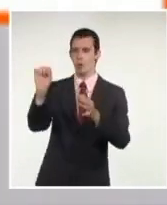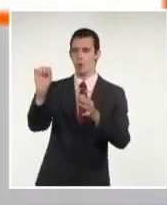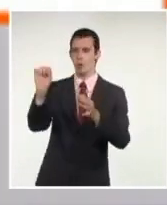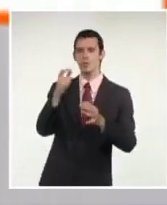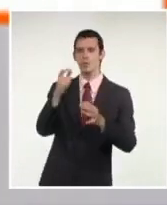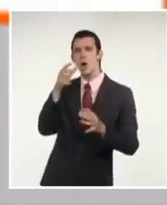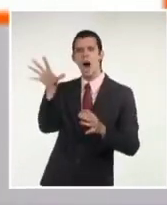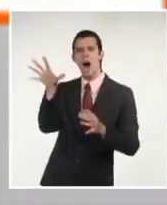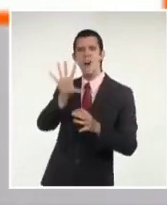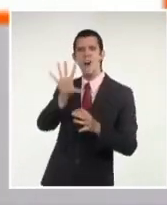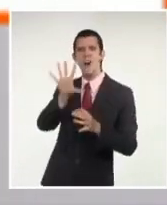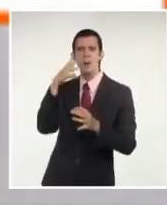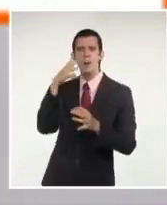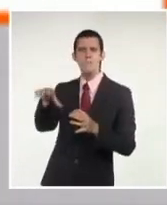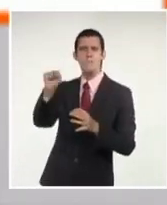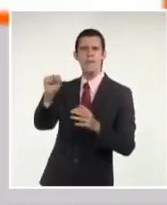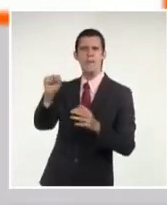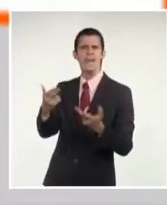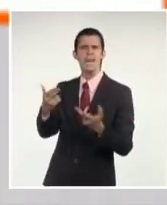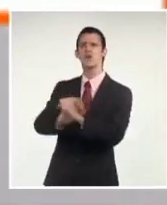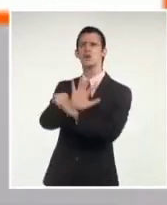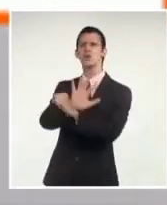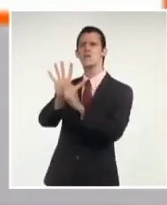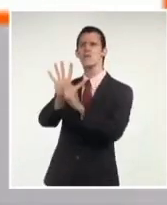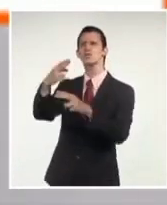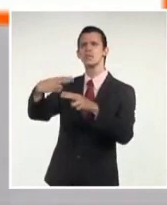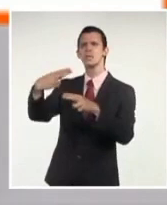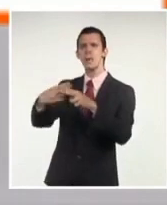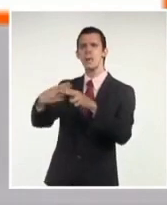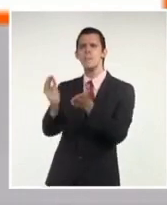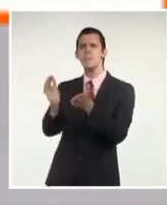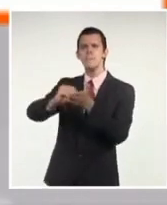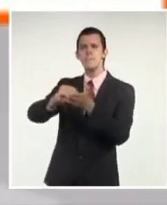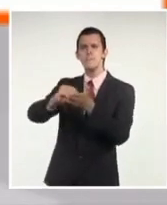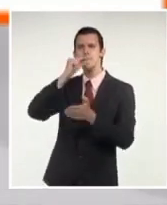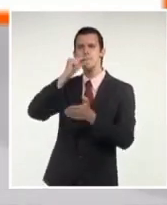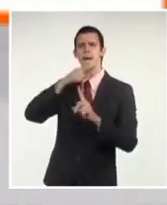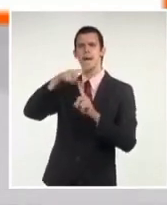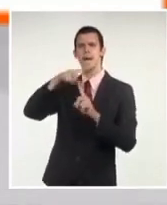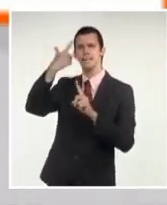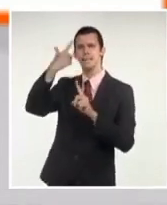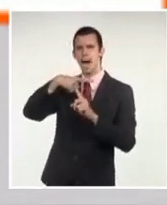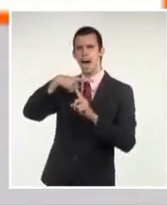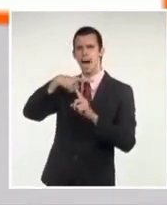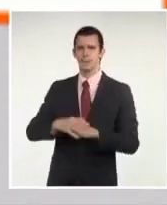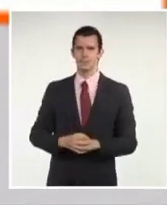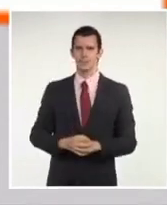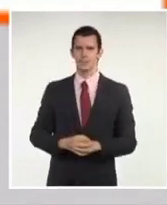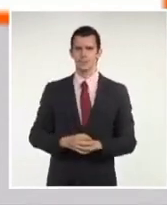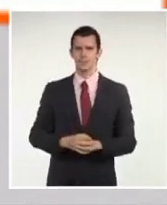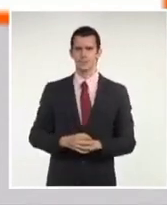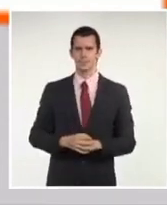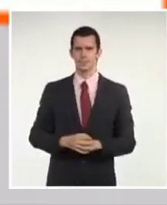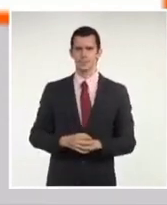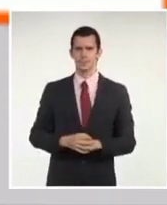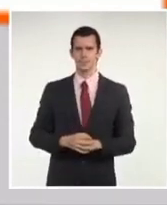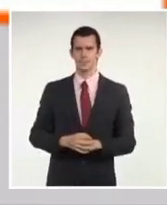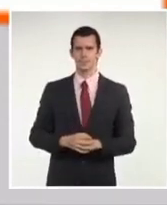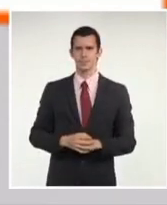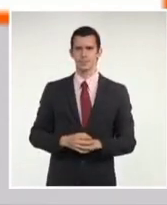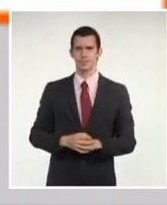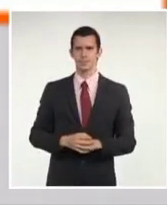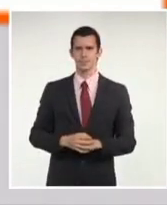beta, pero que en algún momento todos la hemos llamado, y de hecho así uno la busca, la variante de Sudáfrica, y no es de Sudáfrica, la notificó